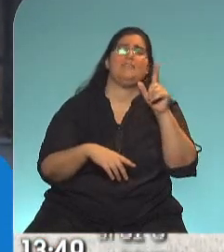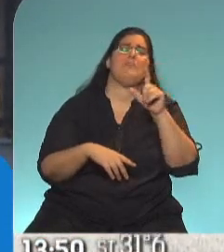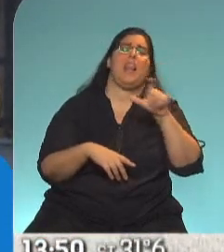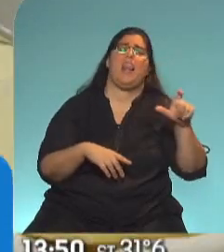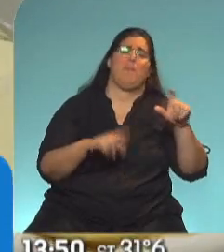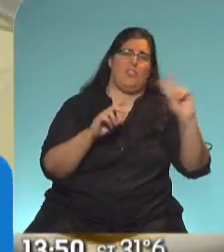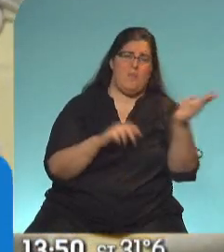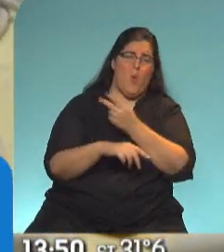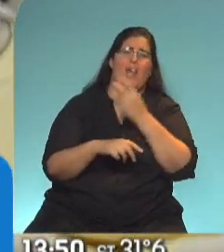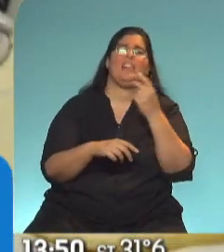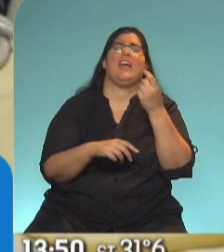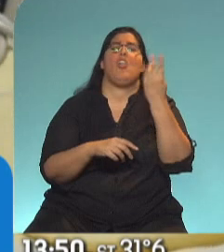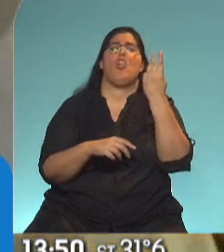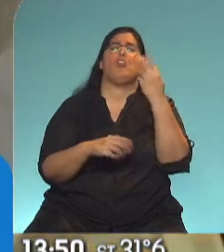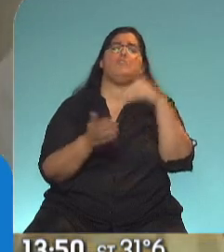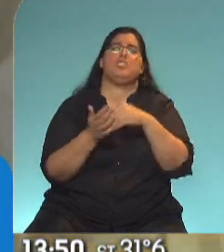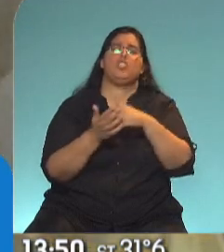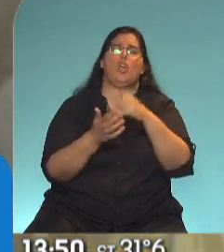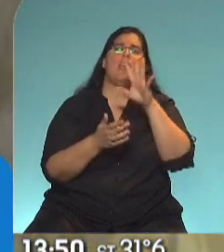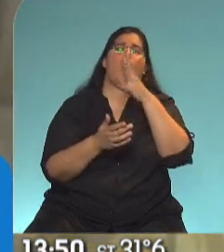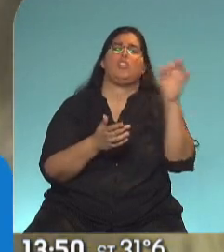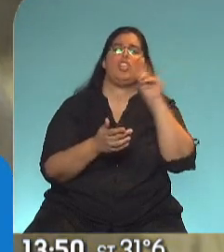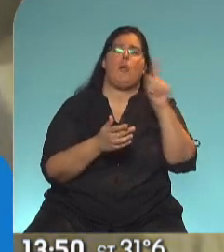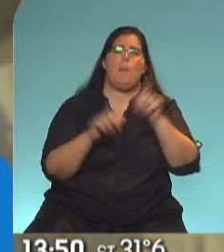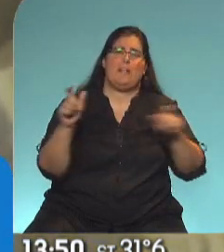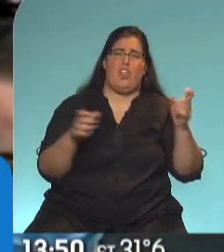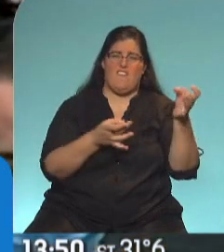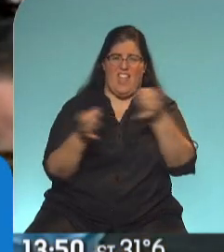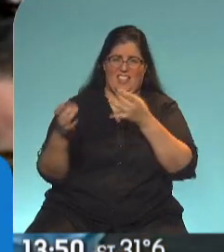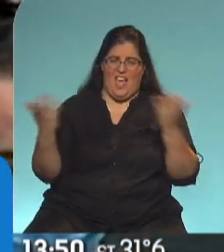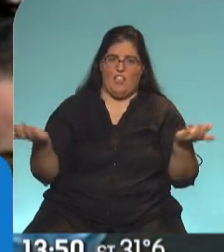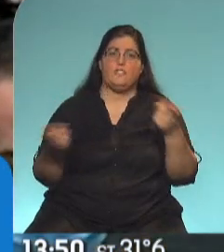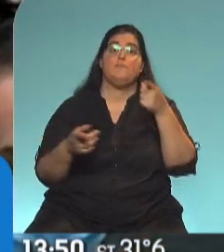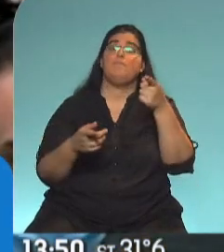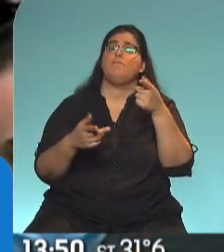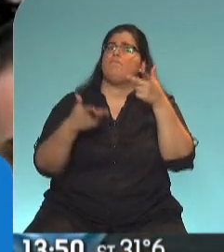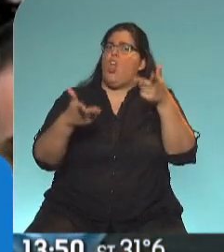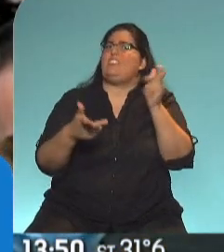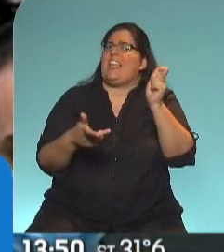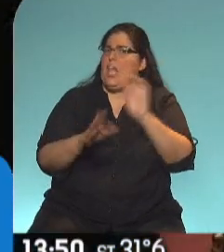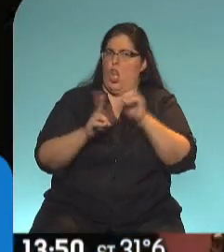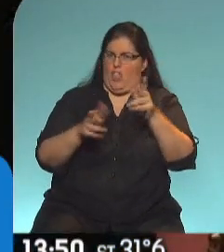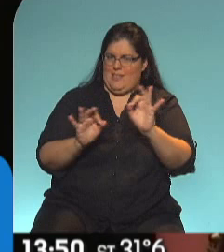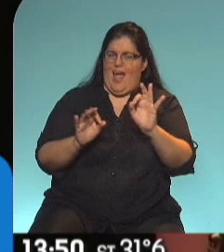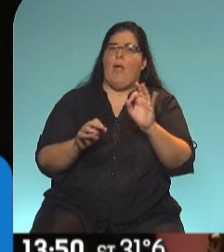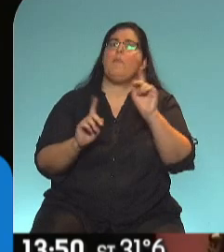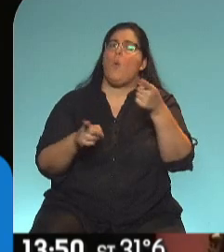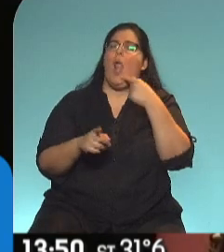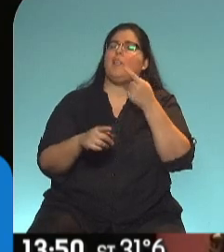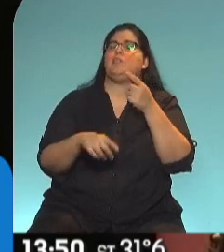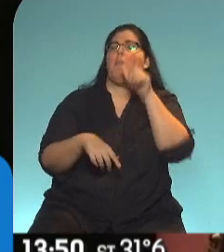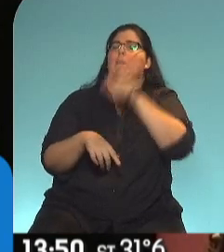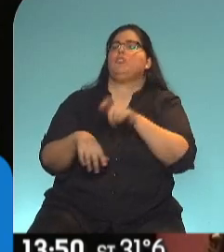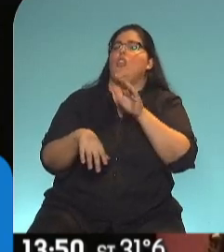cerca de 2.400.000 infectados. Sin nombrarlo, Conte calificó a Renzi de